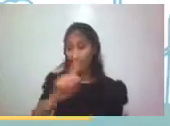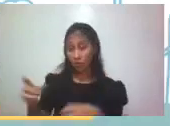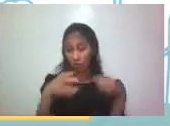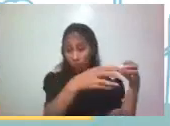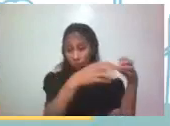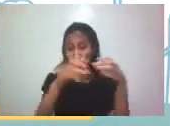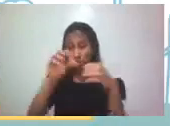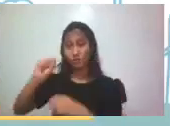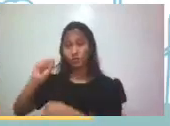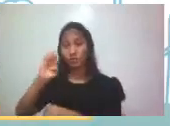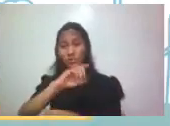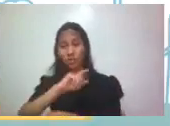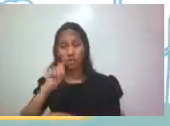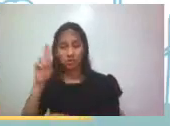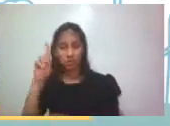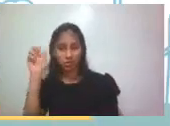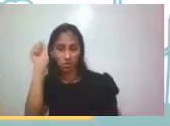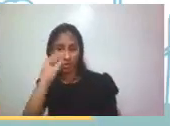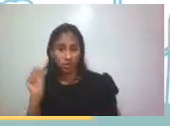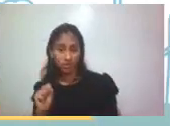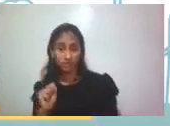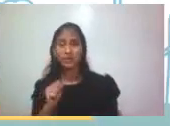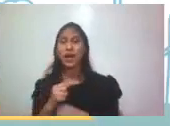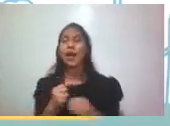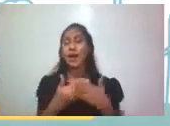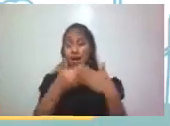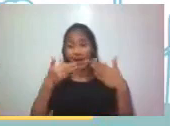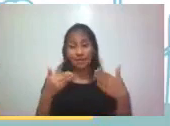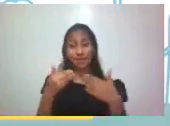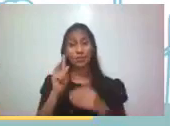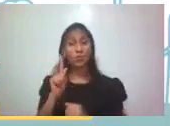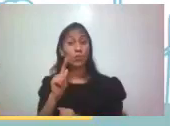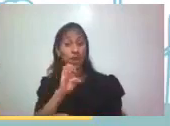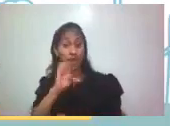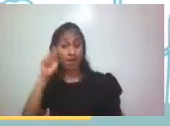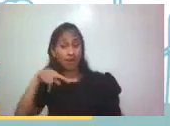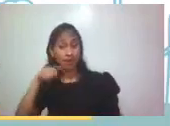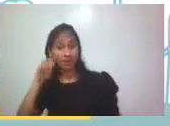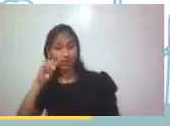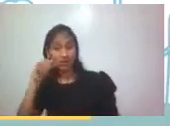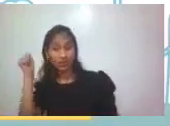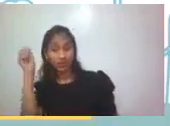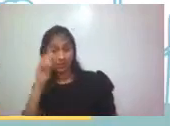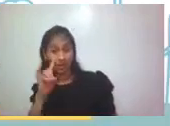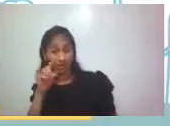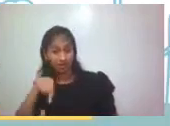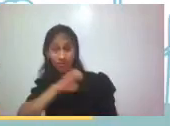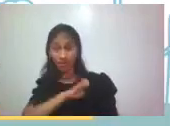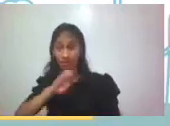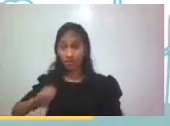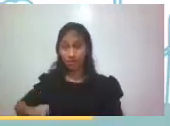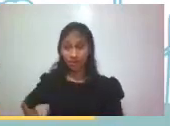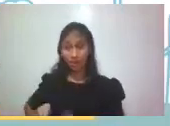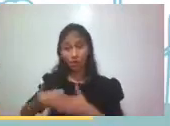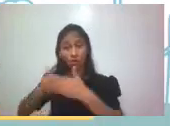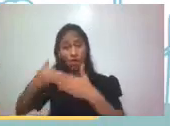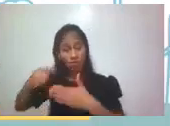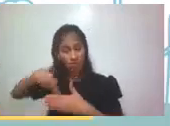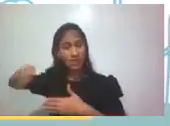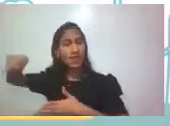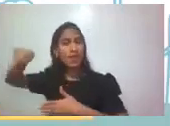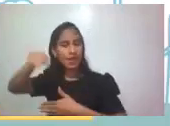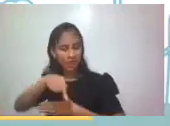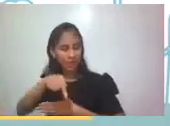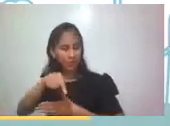la implementa una entidad del Estado promotora de una medida. Esa entidad del Estado